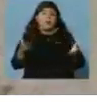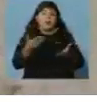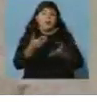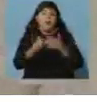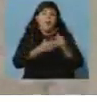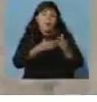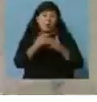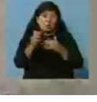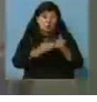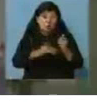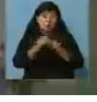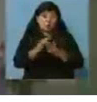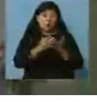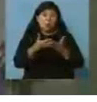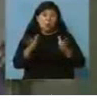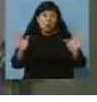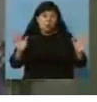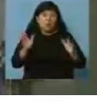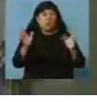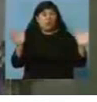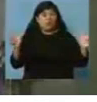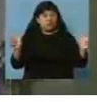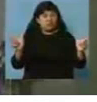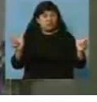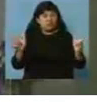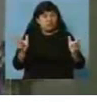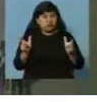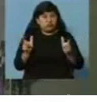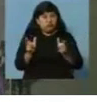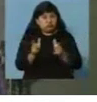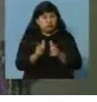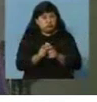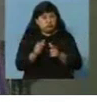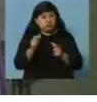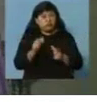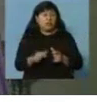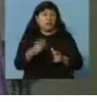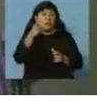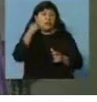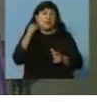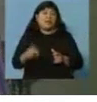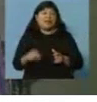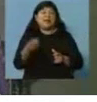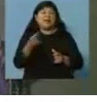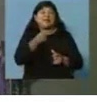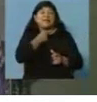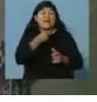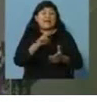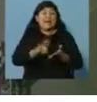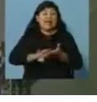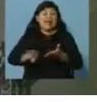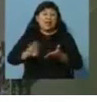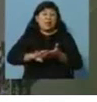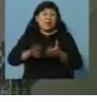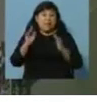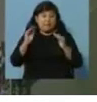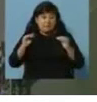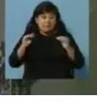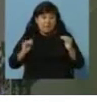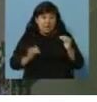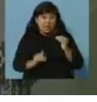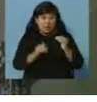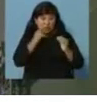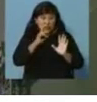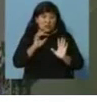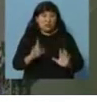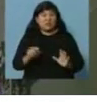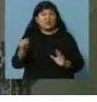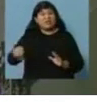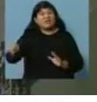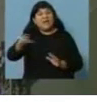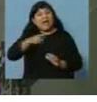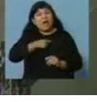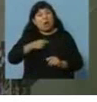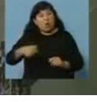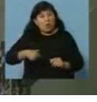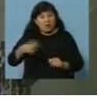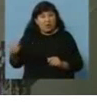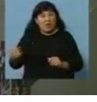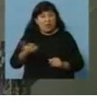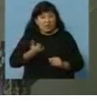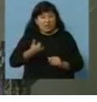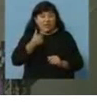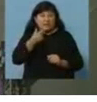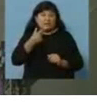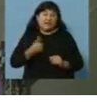el déficit fiscal y reunión con el gobernador el gobernador ya nos había manifestado a medias del año pasado